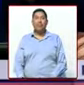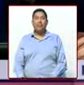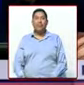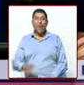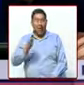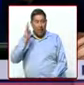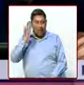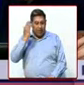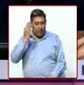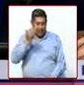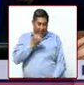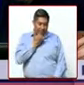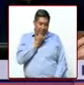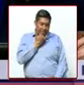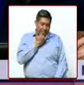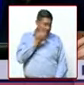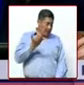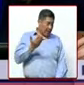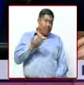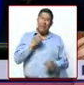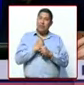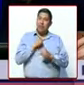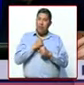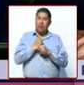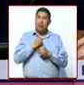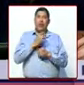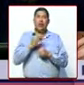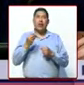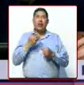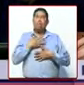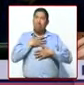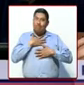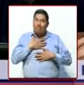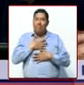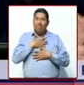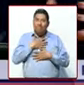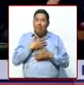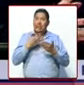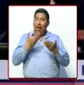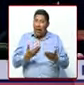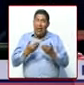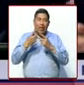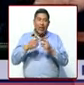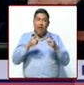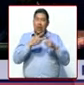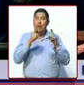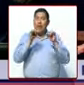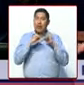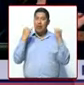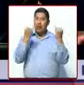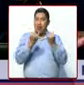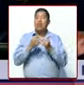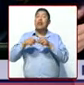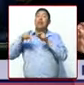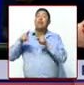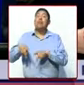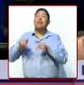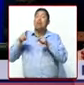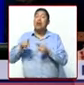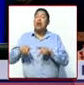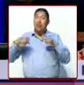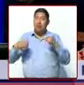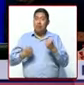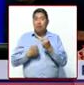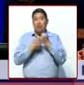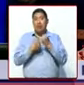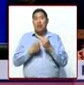¿Qué te pareció, Miriam? Me encanta. Realmente estamos trabajando y me encanta también saber que hay varias instituciones y personas independientes que se están